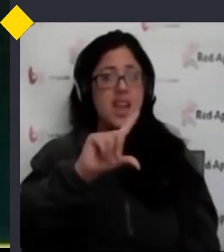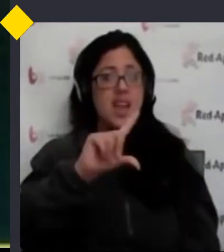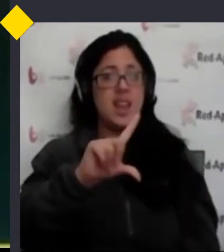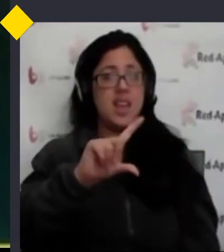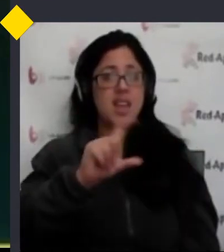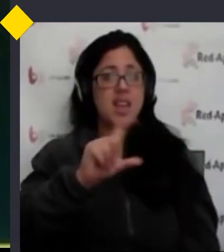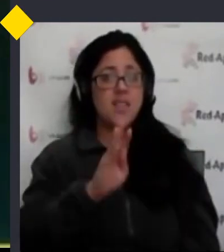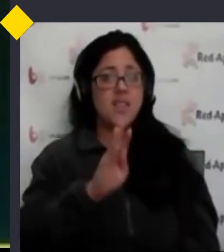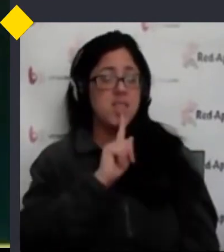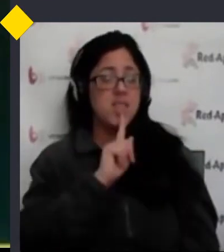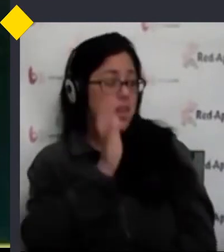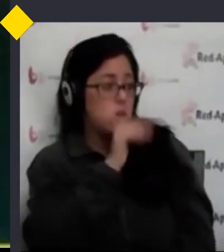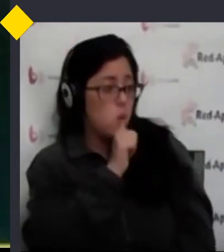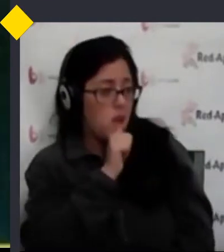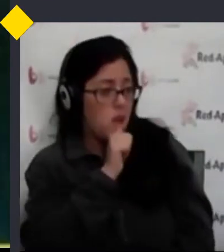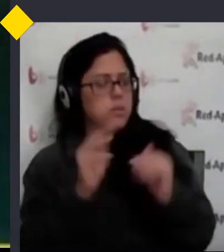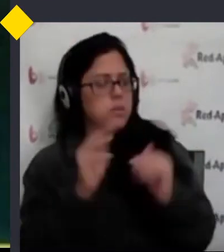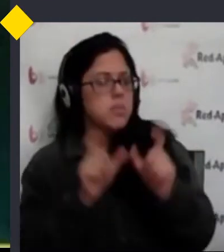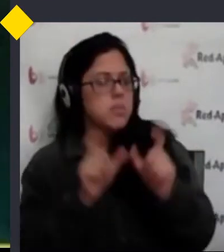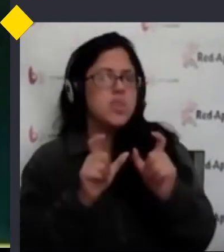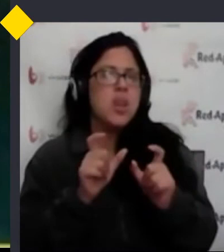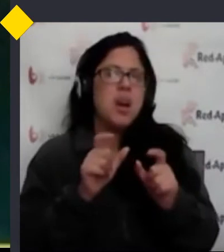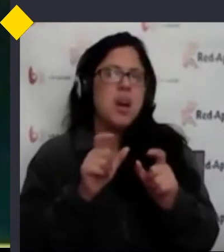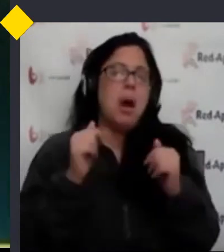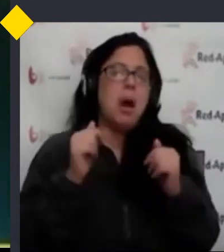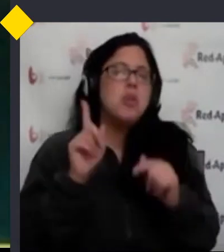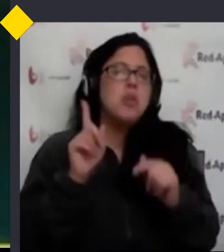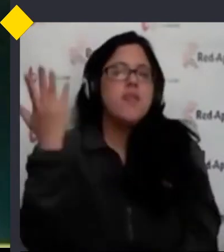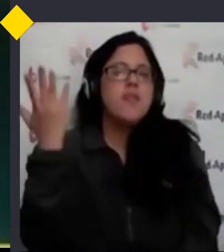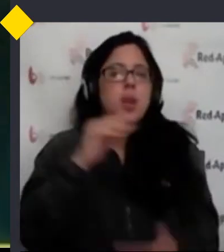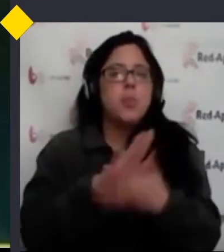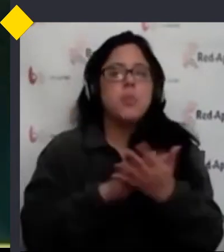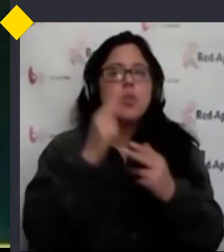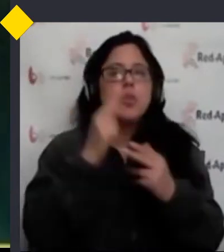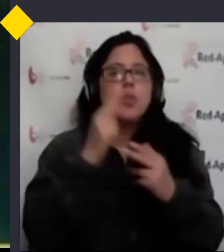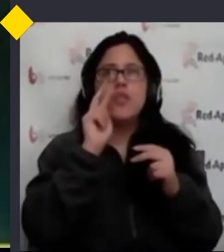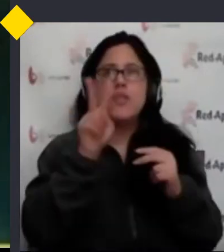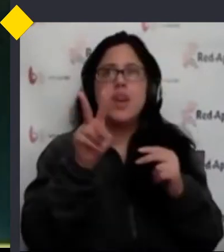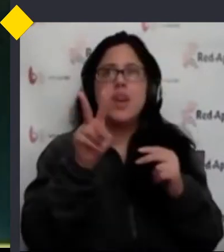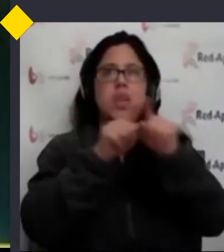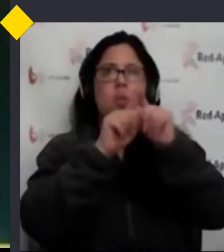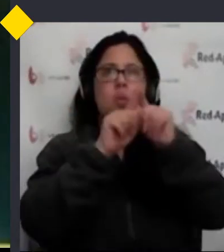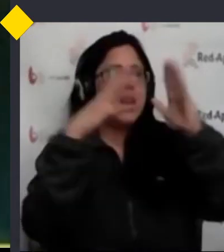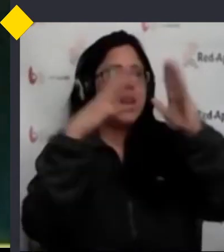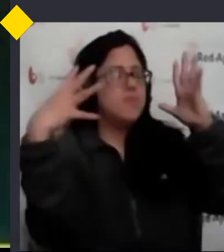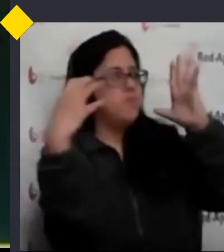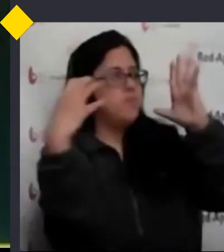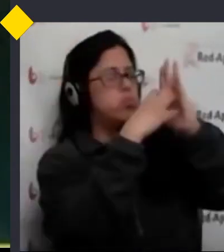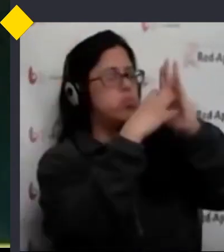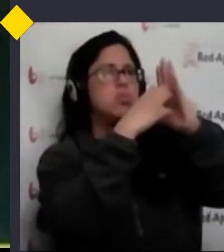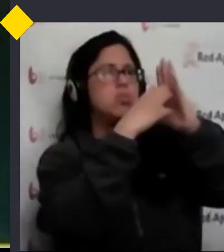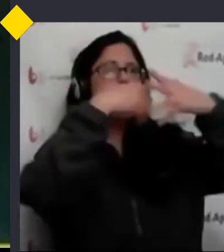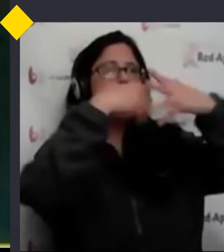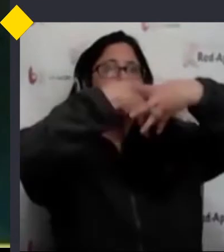el solo hecho de, para mí, ver un sticker con el arco iris en la oficina de